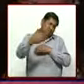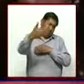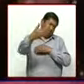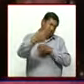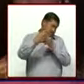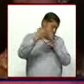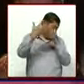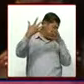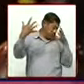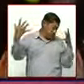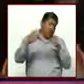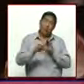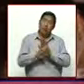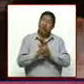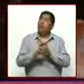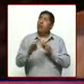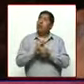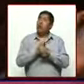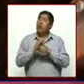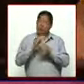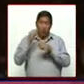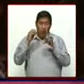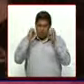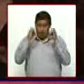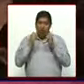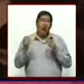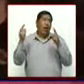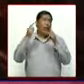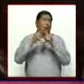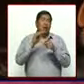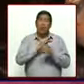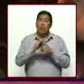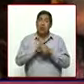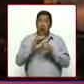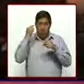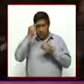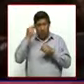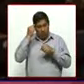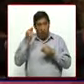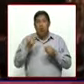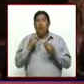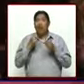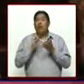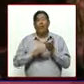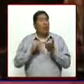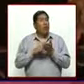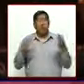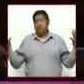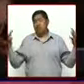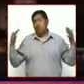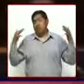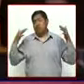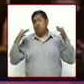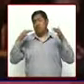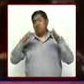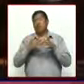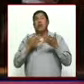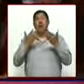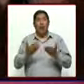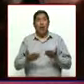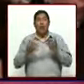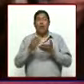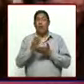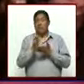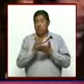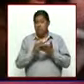Ministerio de Educación y llegaban hasta el Ministerio de Gobierno y todavía había gente que estaba llegando a la concentración. En este momento, como te digo, hay una